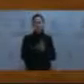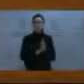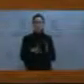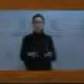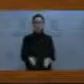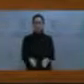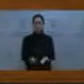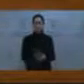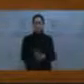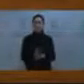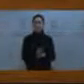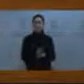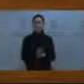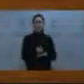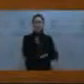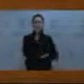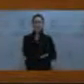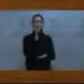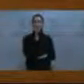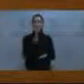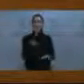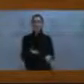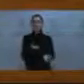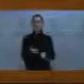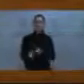todo esto, les anuncio que nuestro grupo